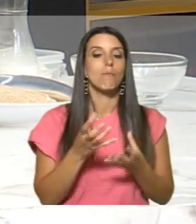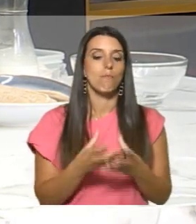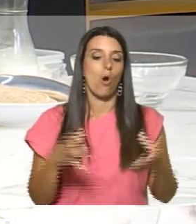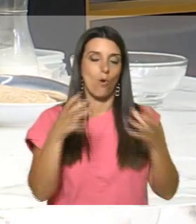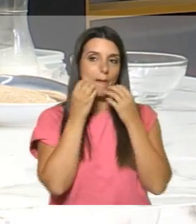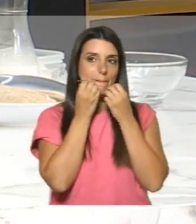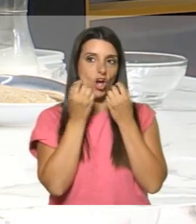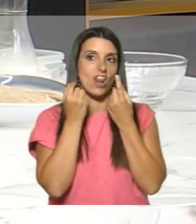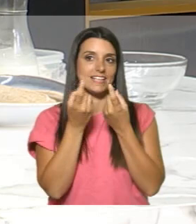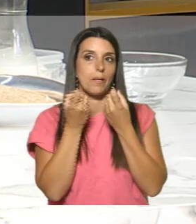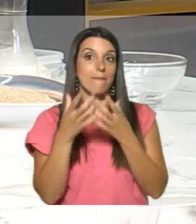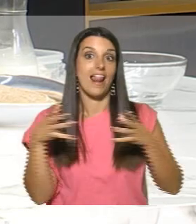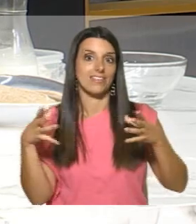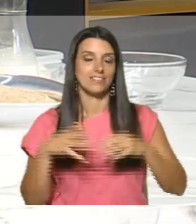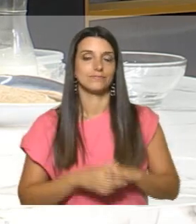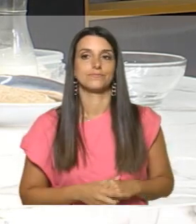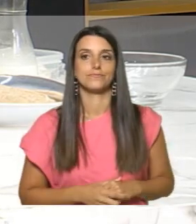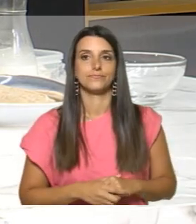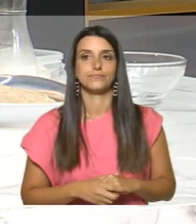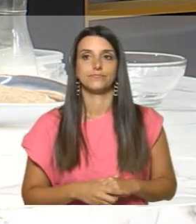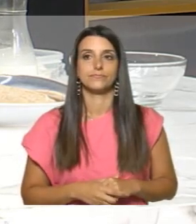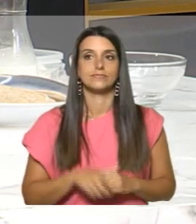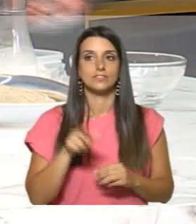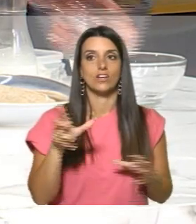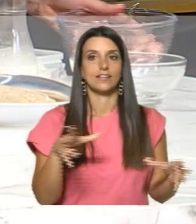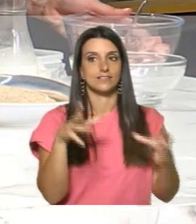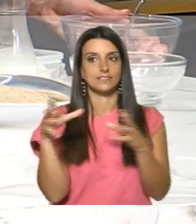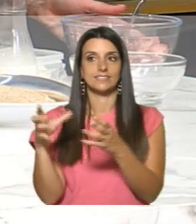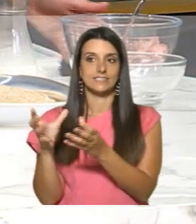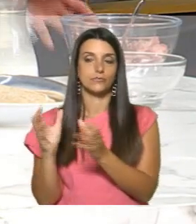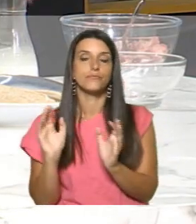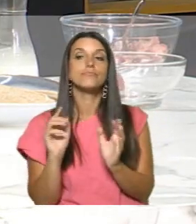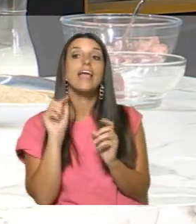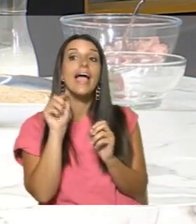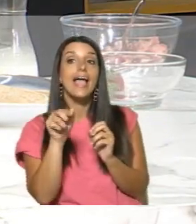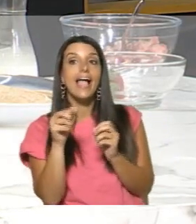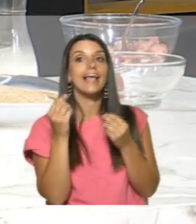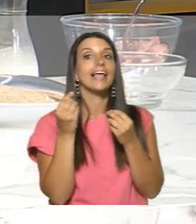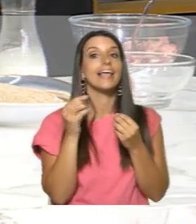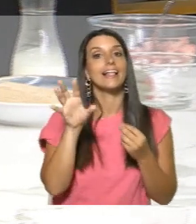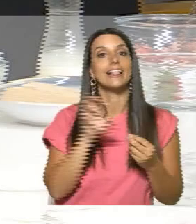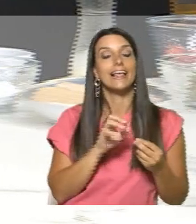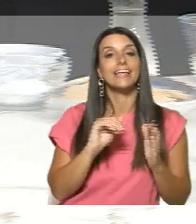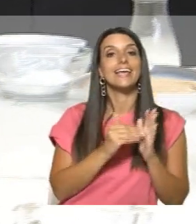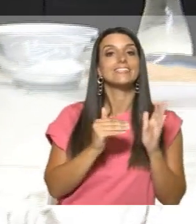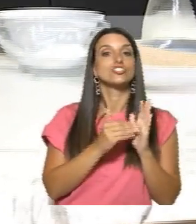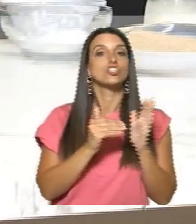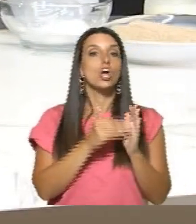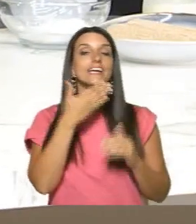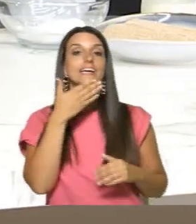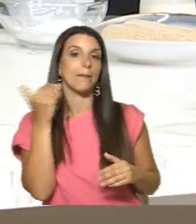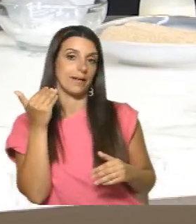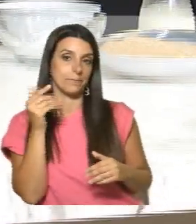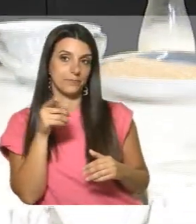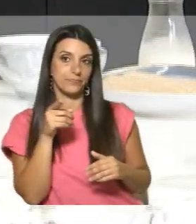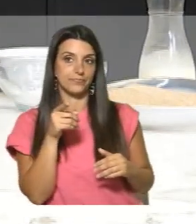mejor. Este es más grande. Mira, las frutillas las vamos a tener en este chiquito. Y acá lo que tengo es el queso crema.